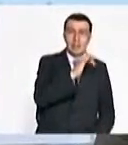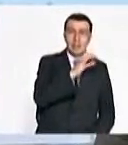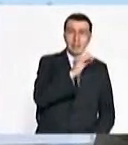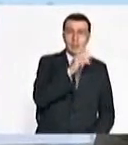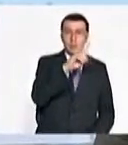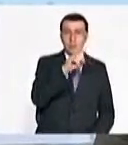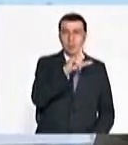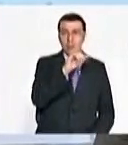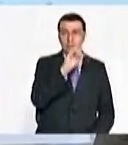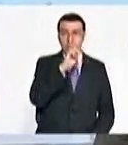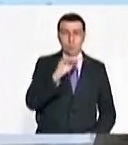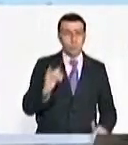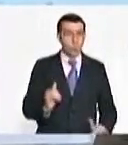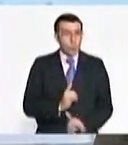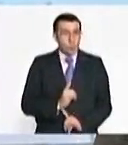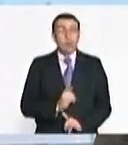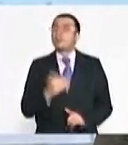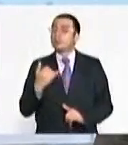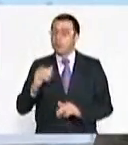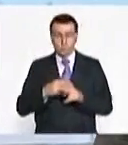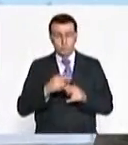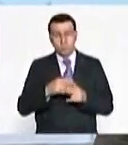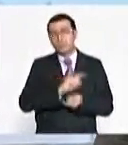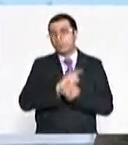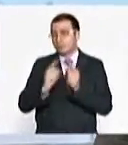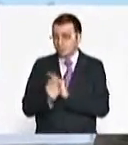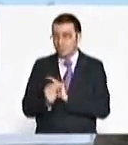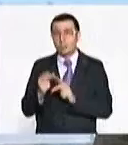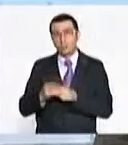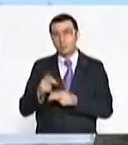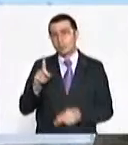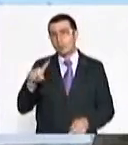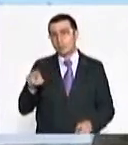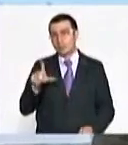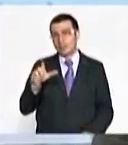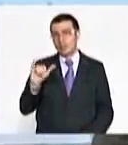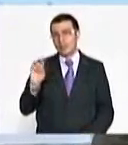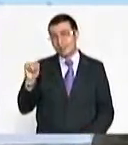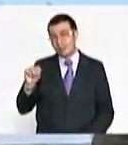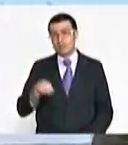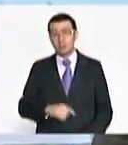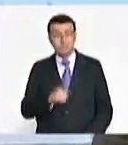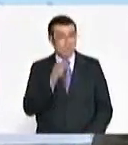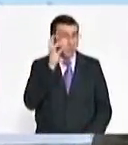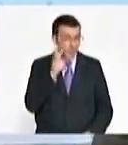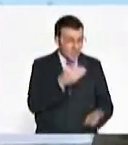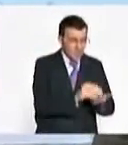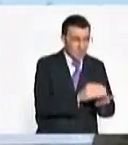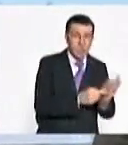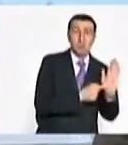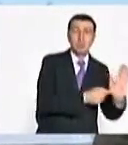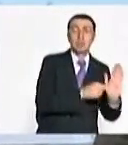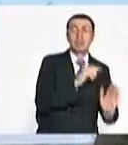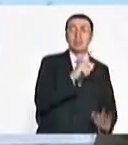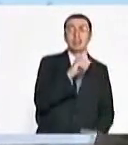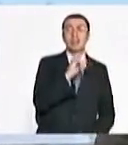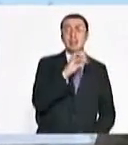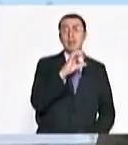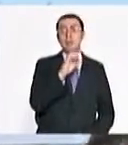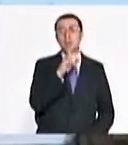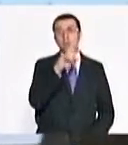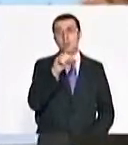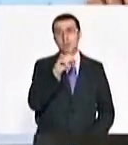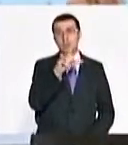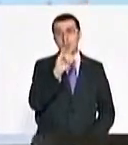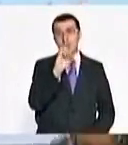peso, ya no está en el mercado, ya se llama Slim. Si aparece un producto LipoSlim en el mercado,